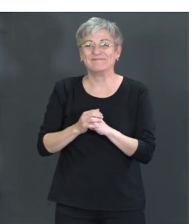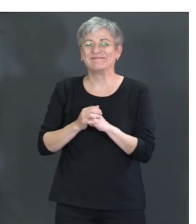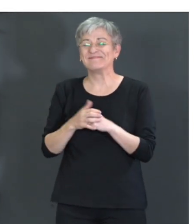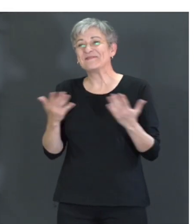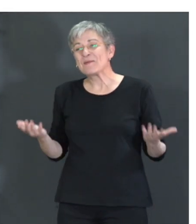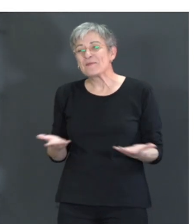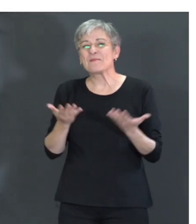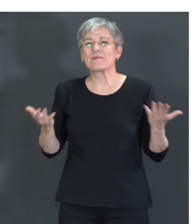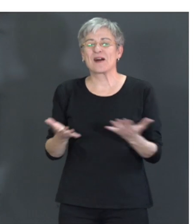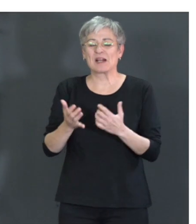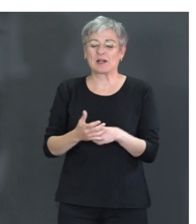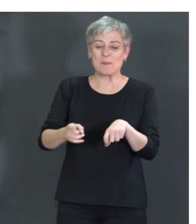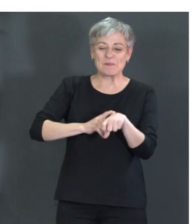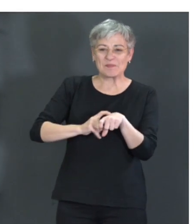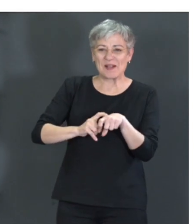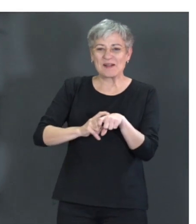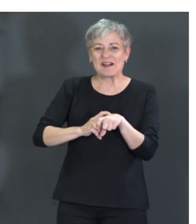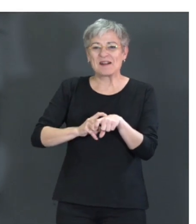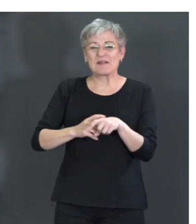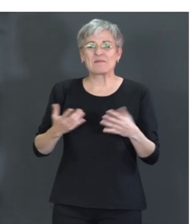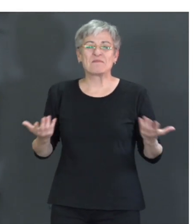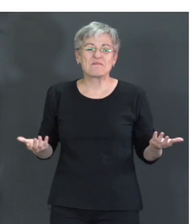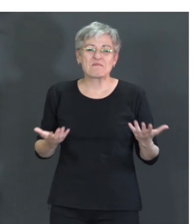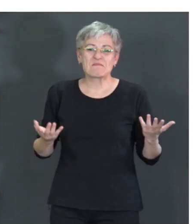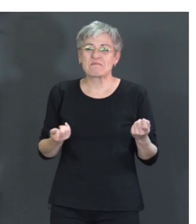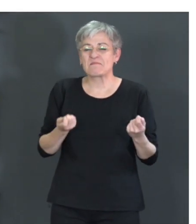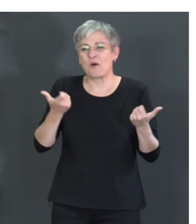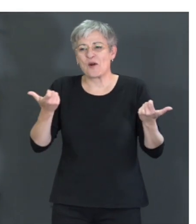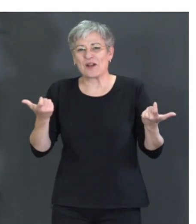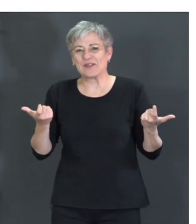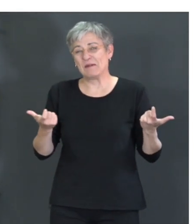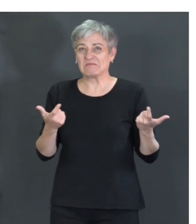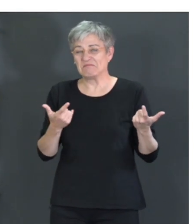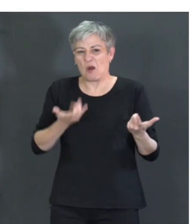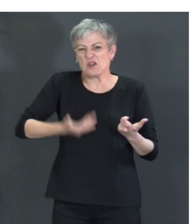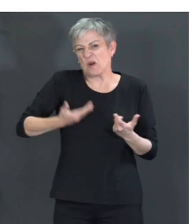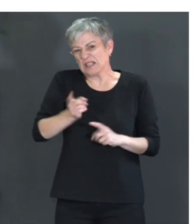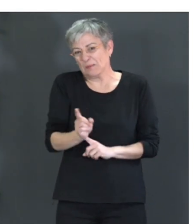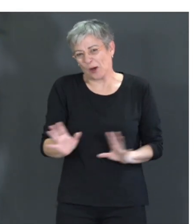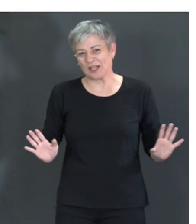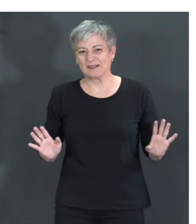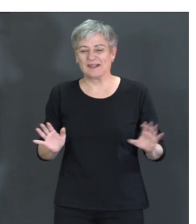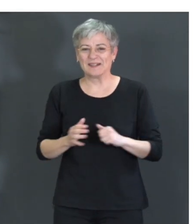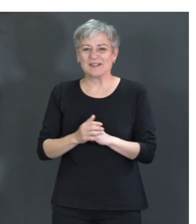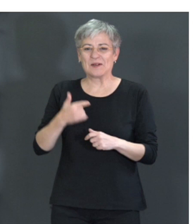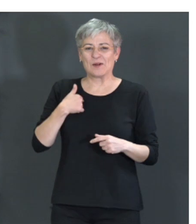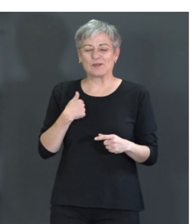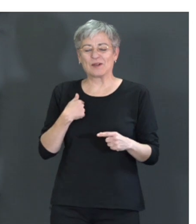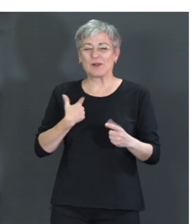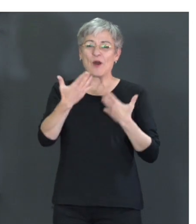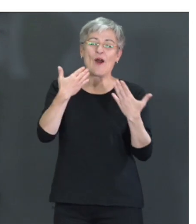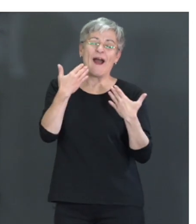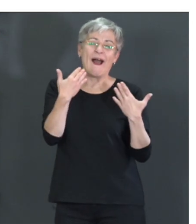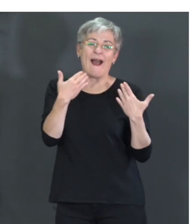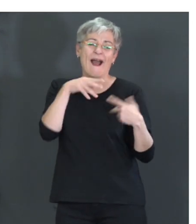Y bueno, el resto de características poco significativas, yo creo. Sí que cuando hablo gesticulo mucho con